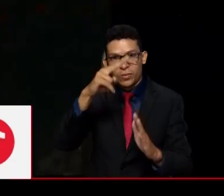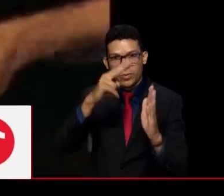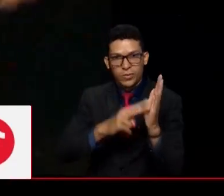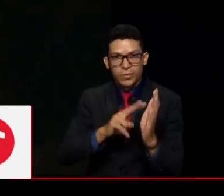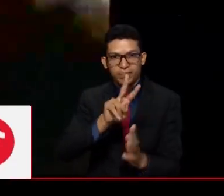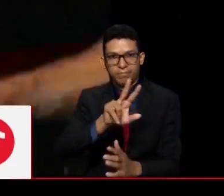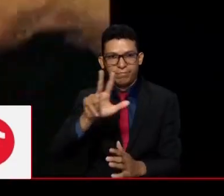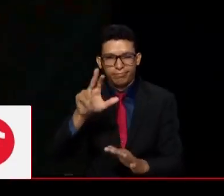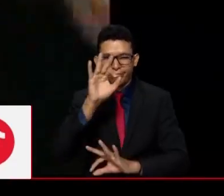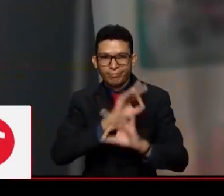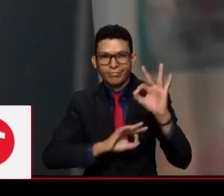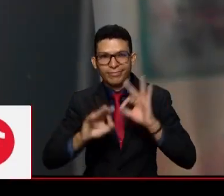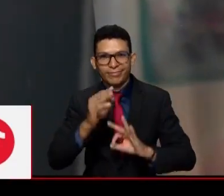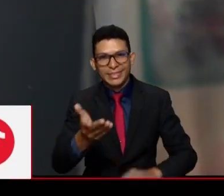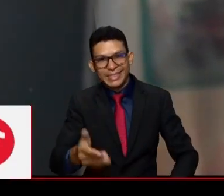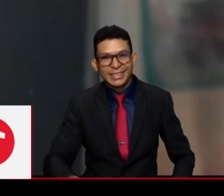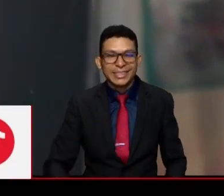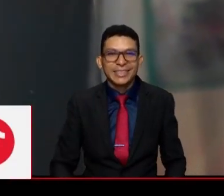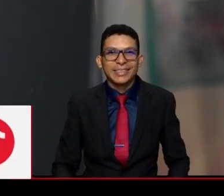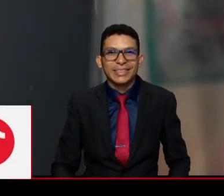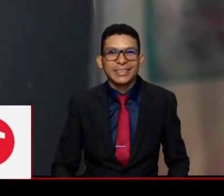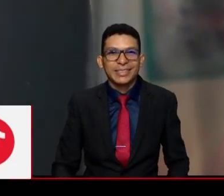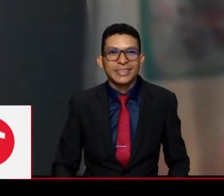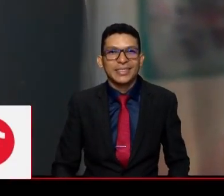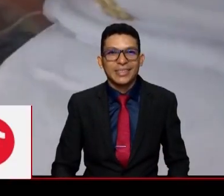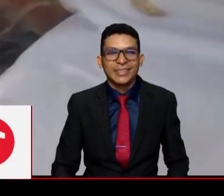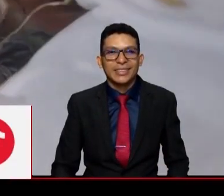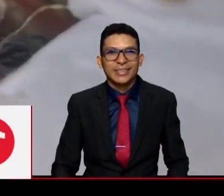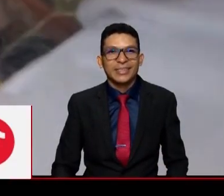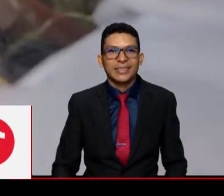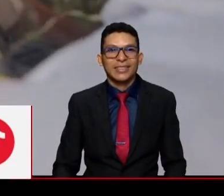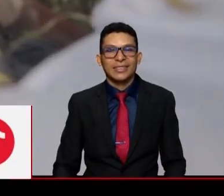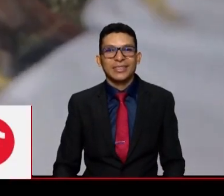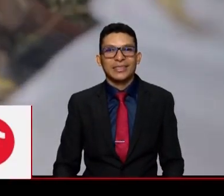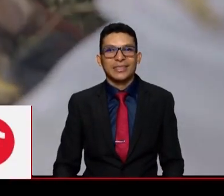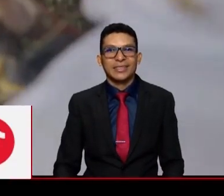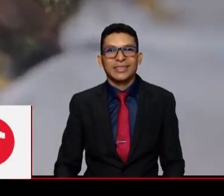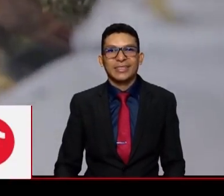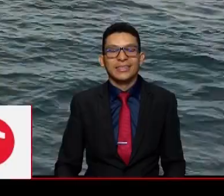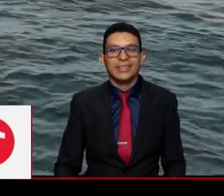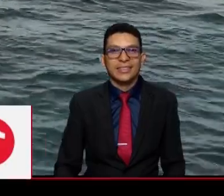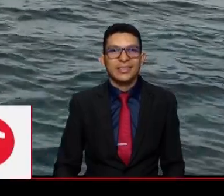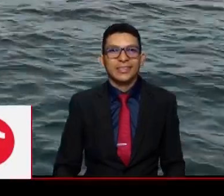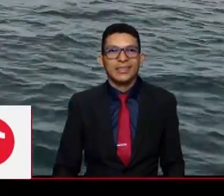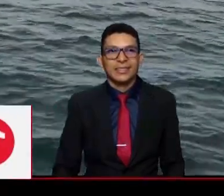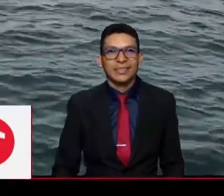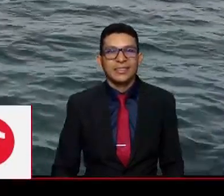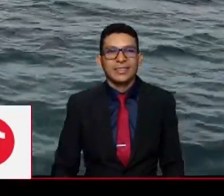la pantalla de Telepacífico. Cada letra, cada nota va respaldada y va cargada con toda esa